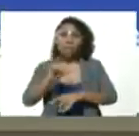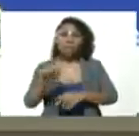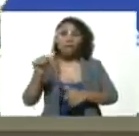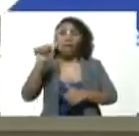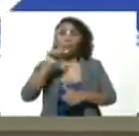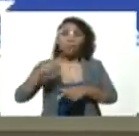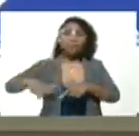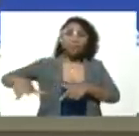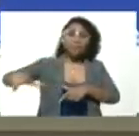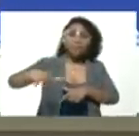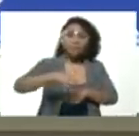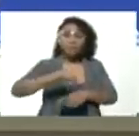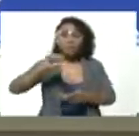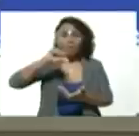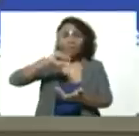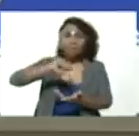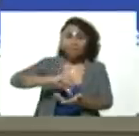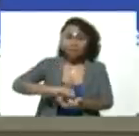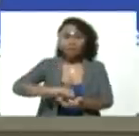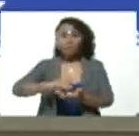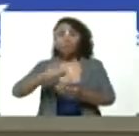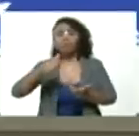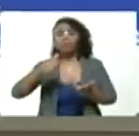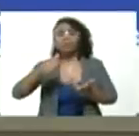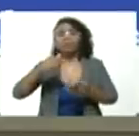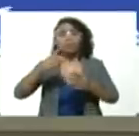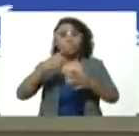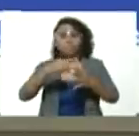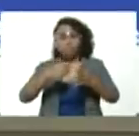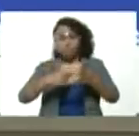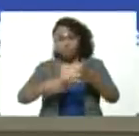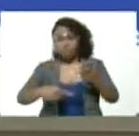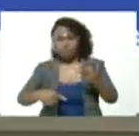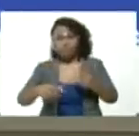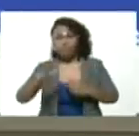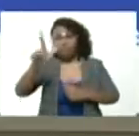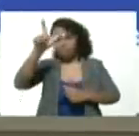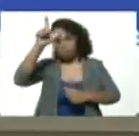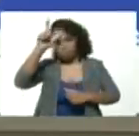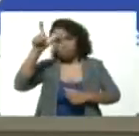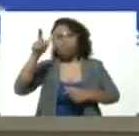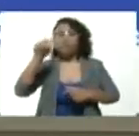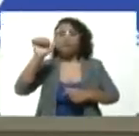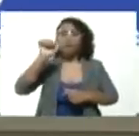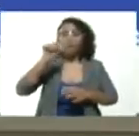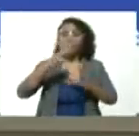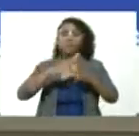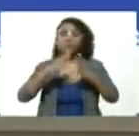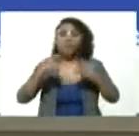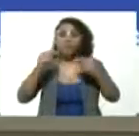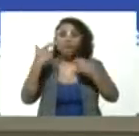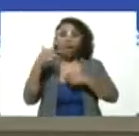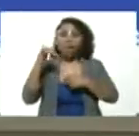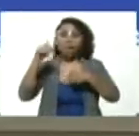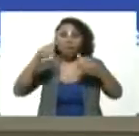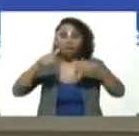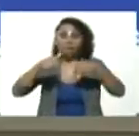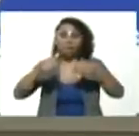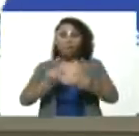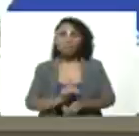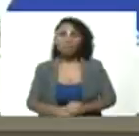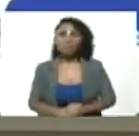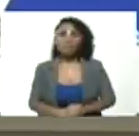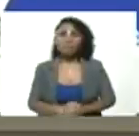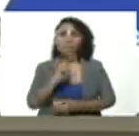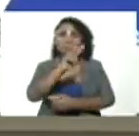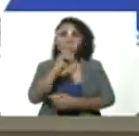con Hidrocentro, con Hidrocapital, con el sistema falconiano de agua. Aquí está,